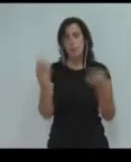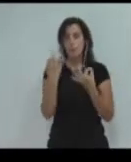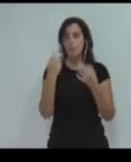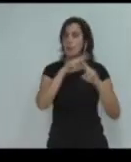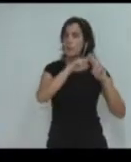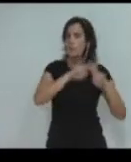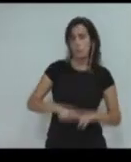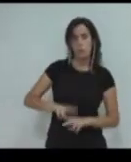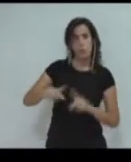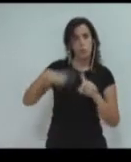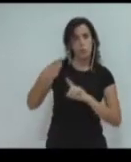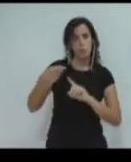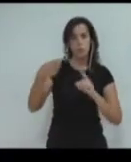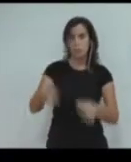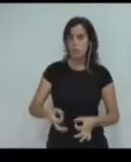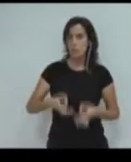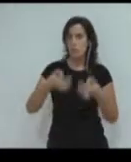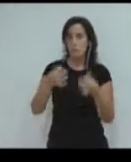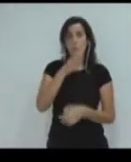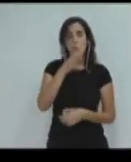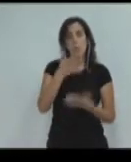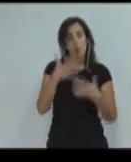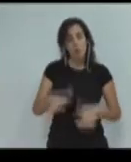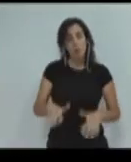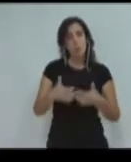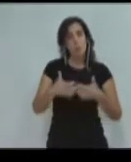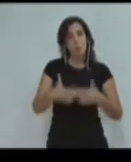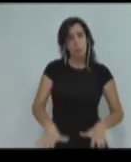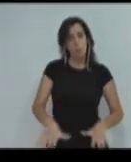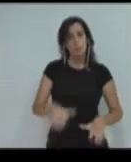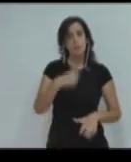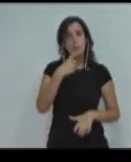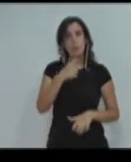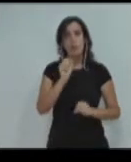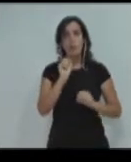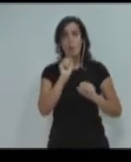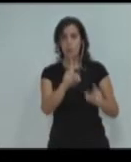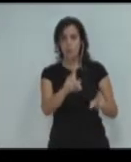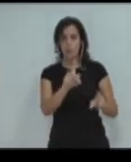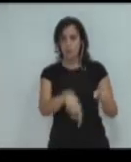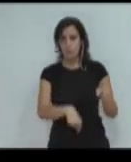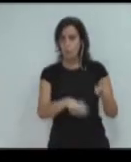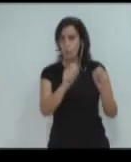revisión posterior, porque aunque sea en automático te diga ok a todo,